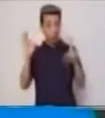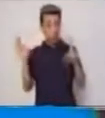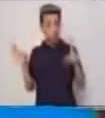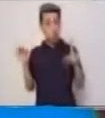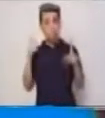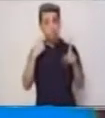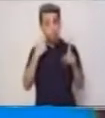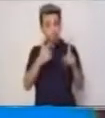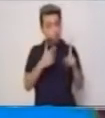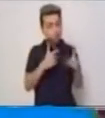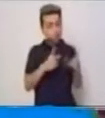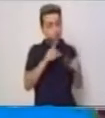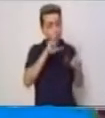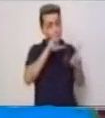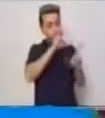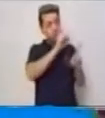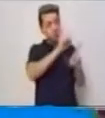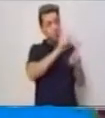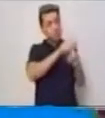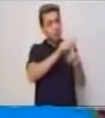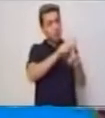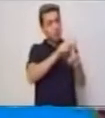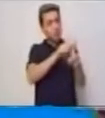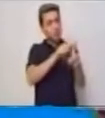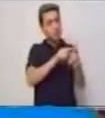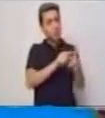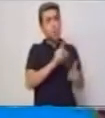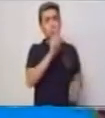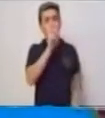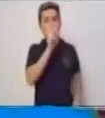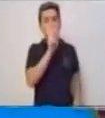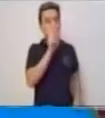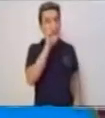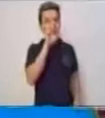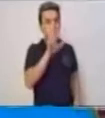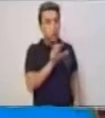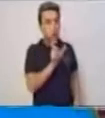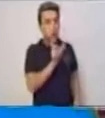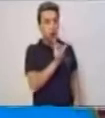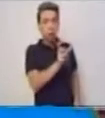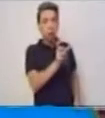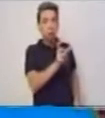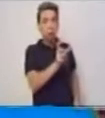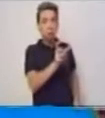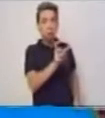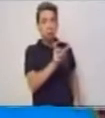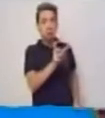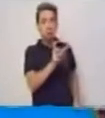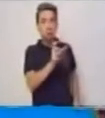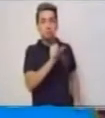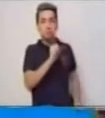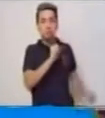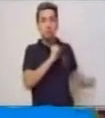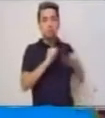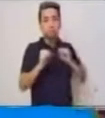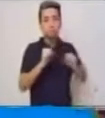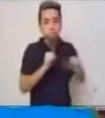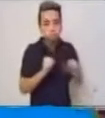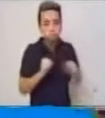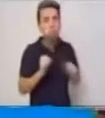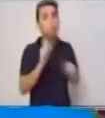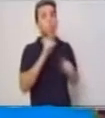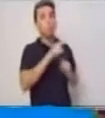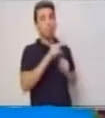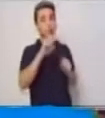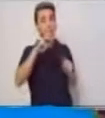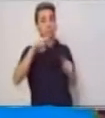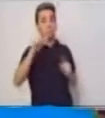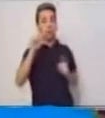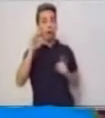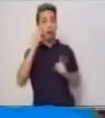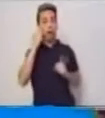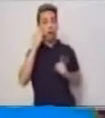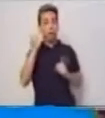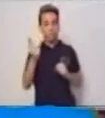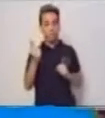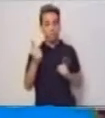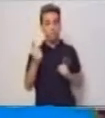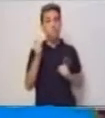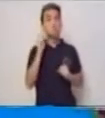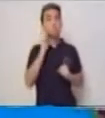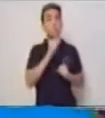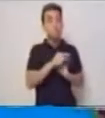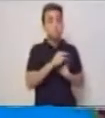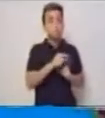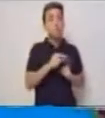a identificar que solamente hay una persona que hace la acción y es María. Y